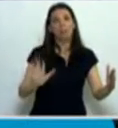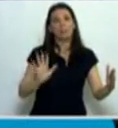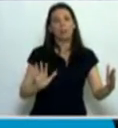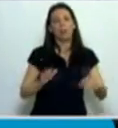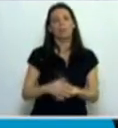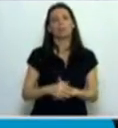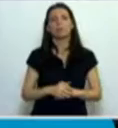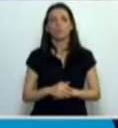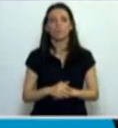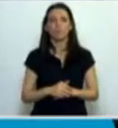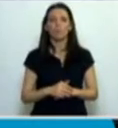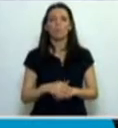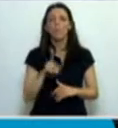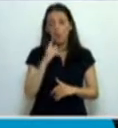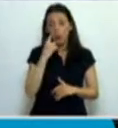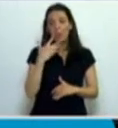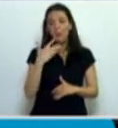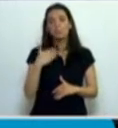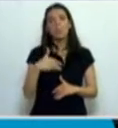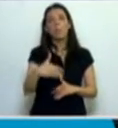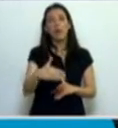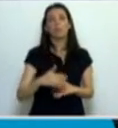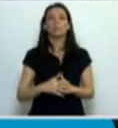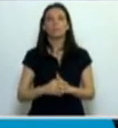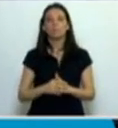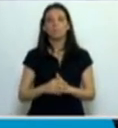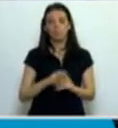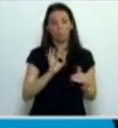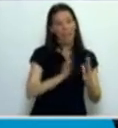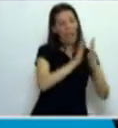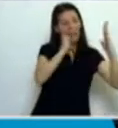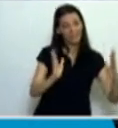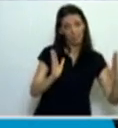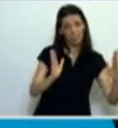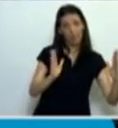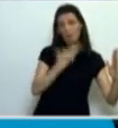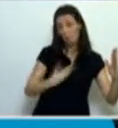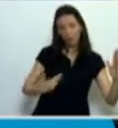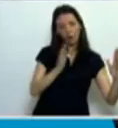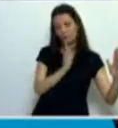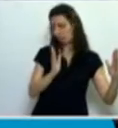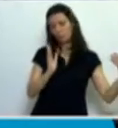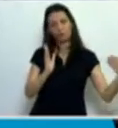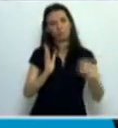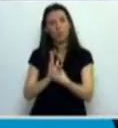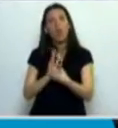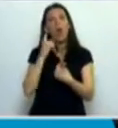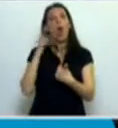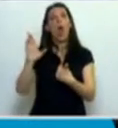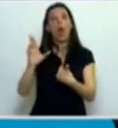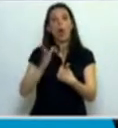cuenta que estamos ante el cierre de una etapa institucional, que en el futuro este tipo de